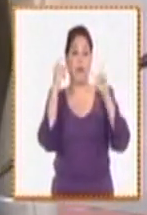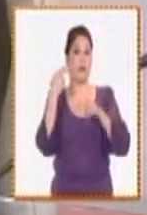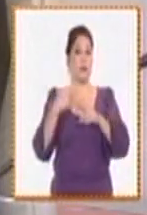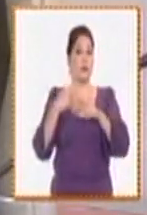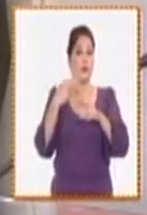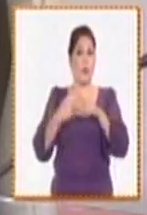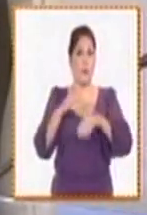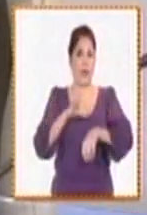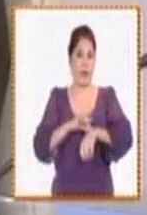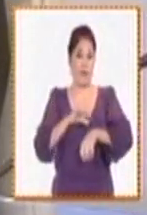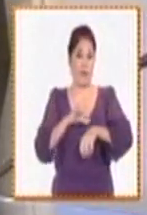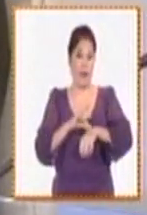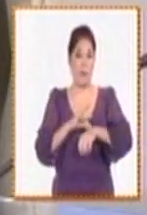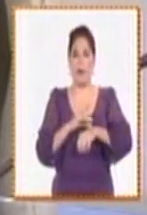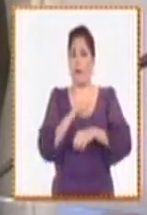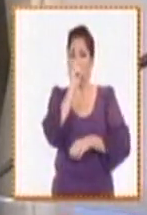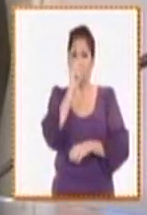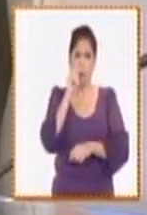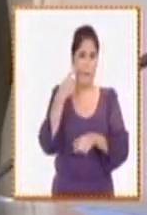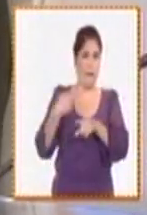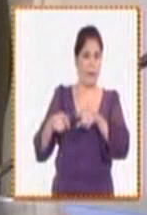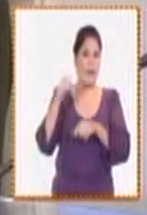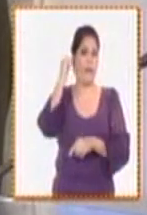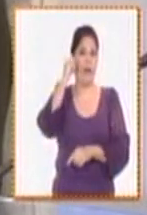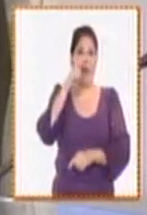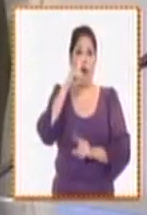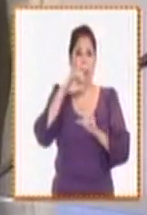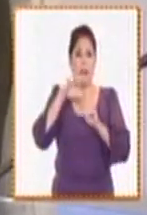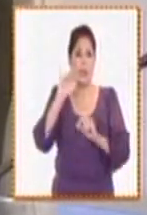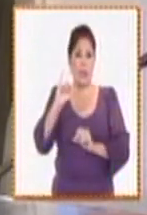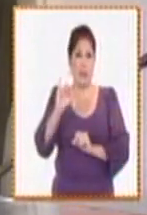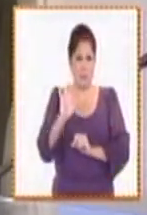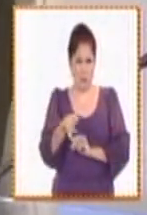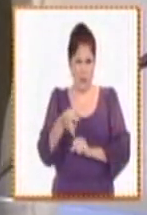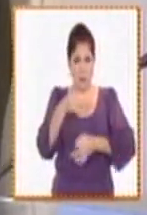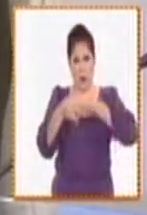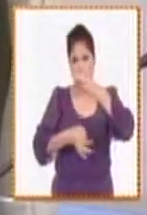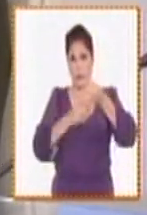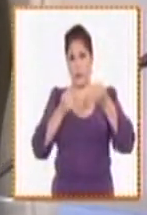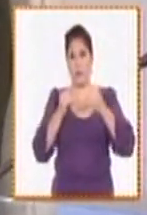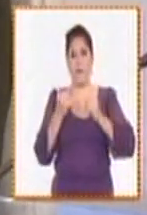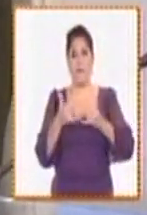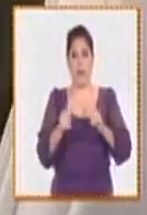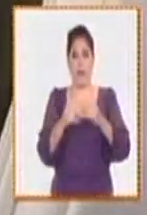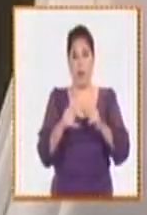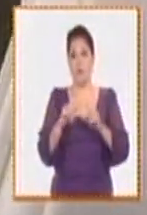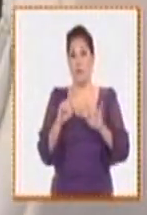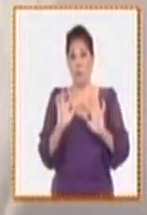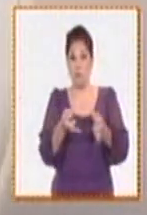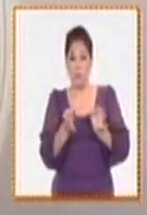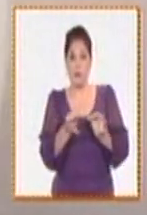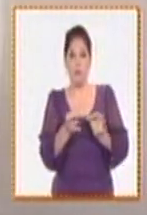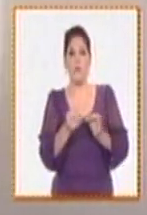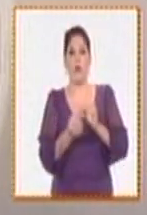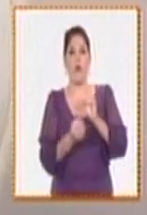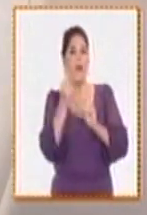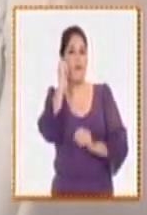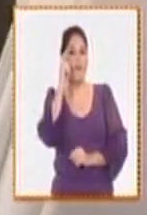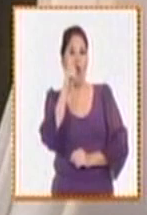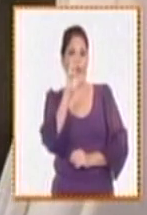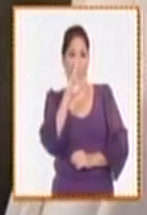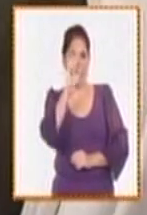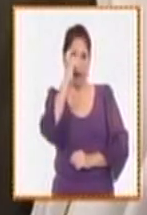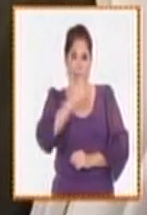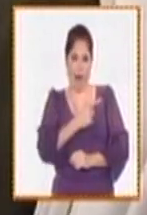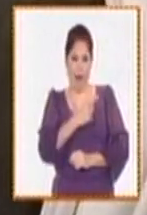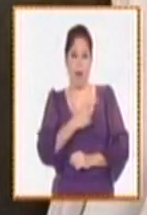otras nuevas drogas sintéticas que están impactando en el consumo, como se vio en el material fundamentalmente en la Florida. Ya ahí ese cruce que veíamos ahí, fentanilo